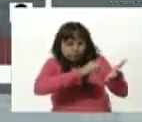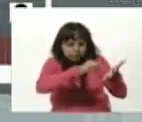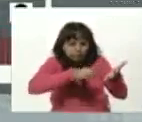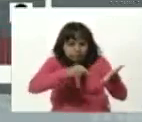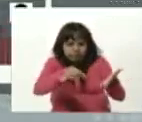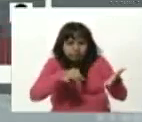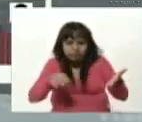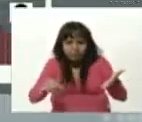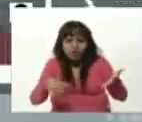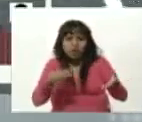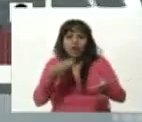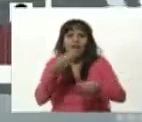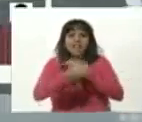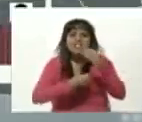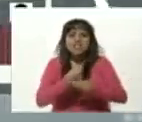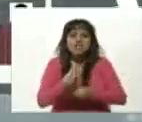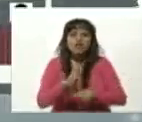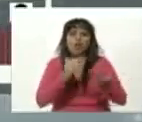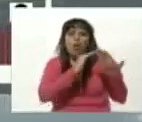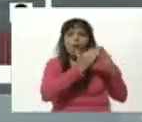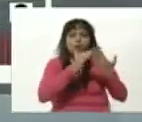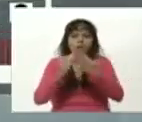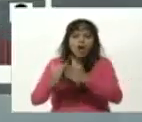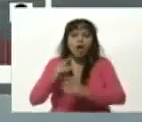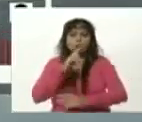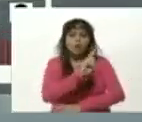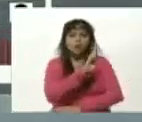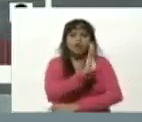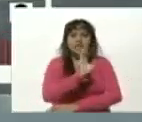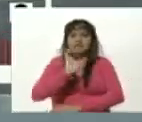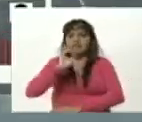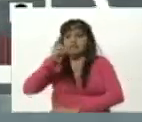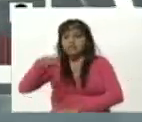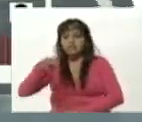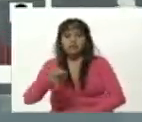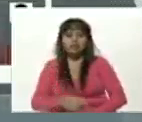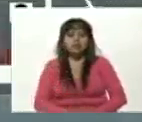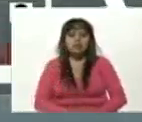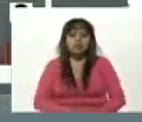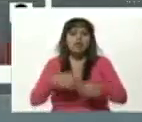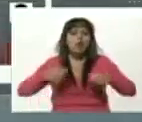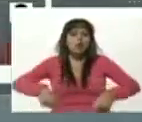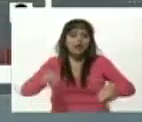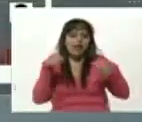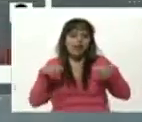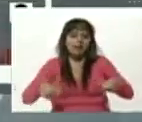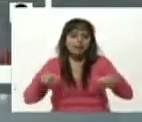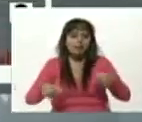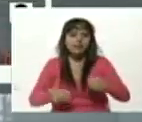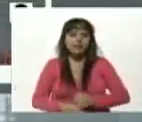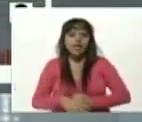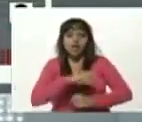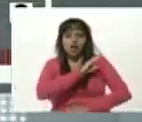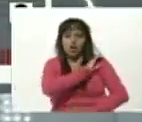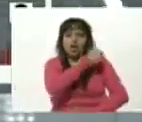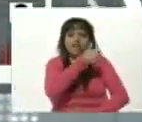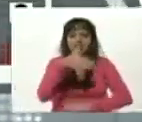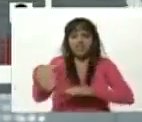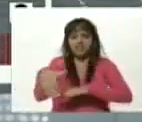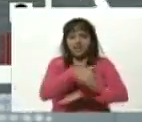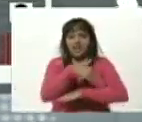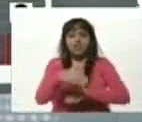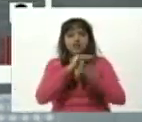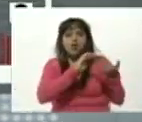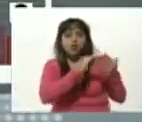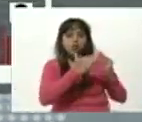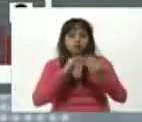Están haciendo los consejos comunales, las VCH, los CLAP, los jefes y jefas de calle,